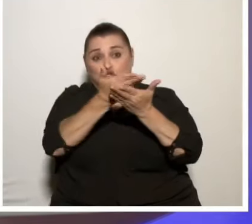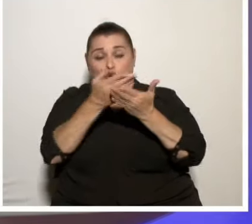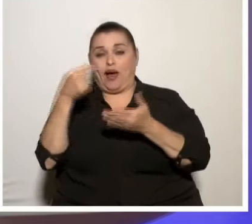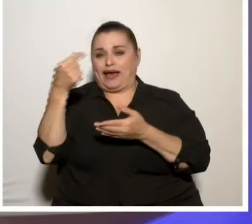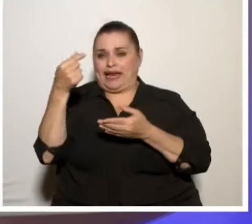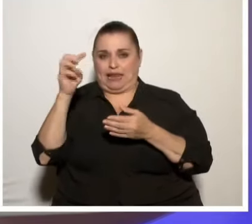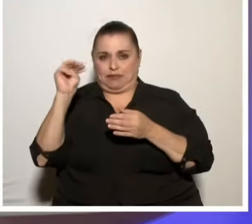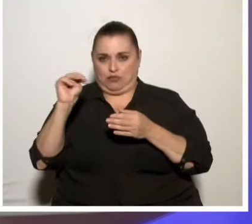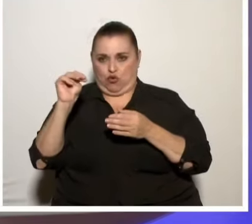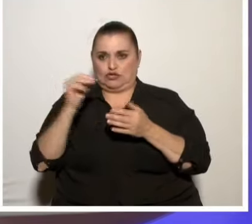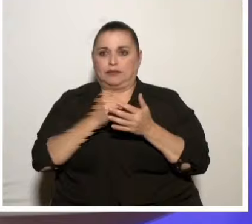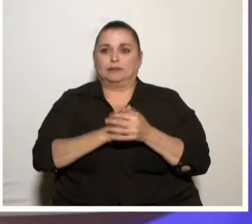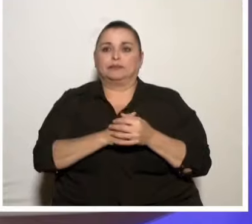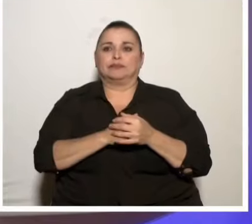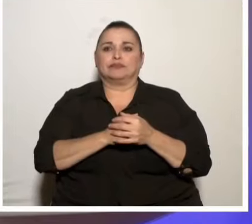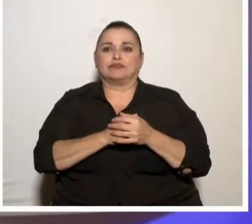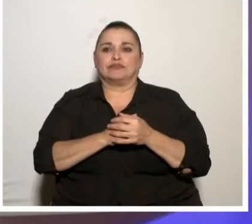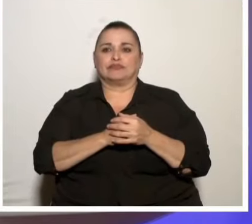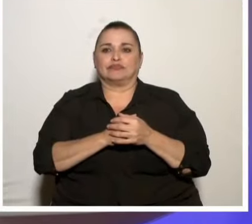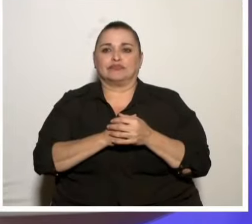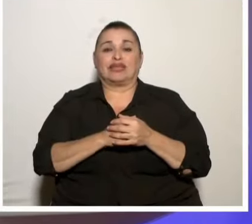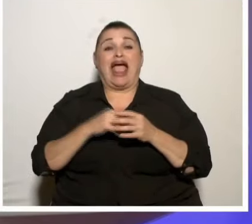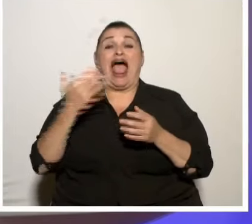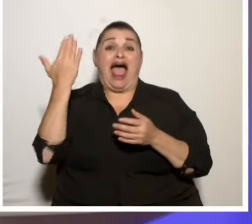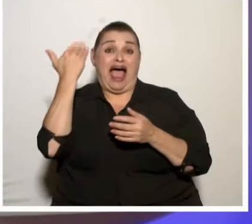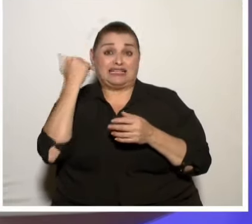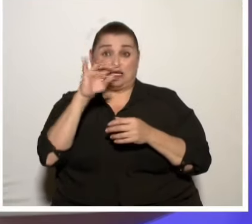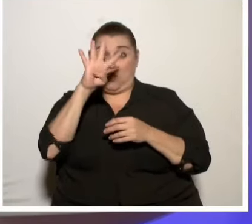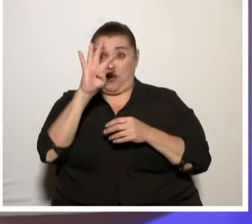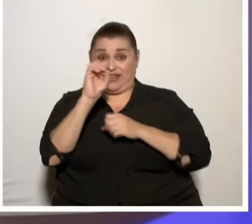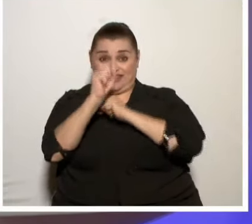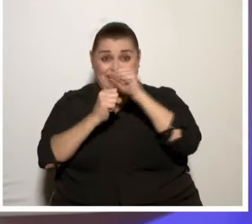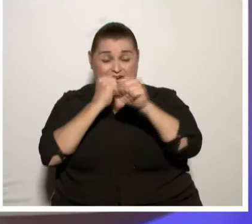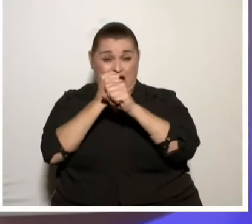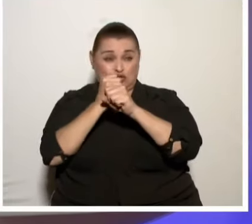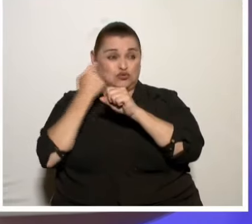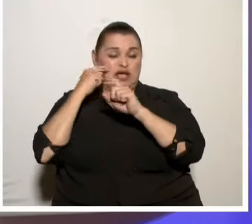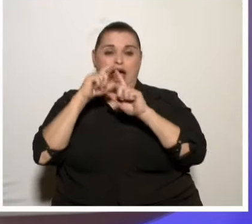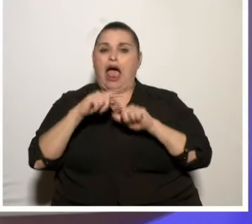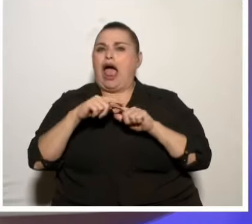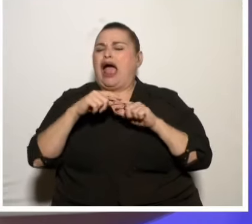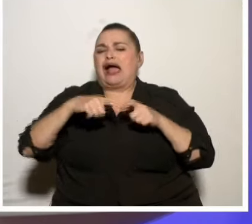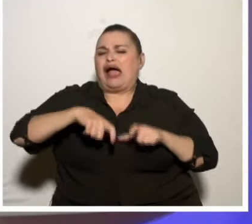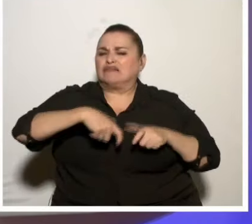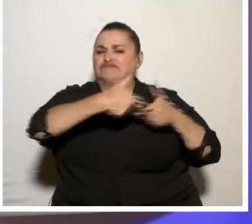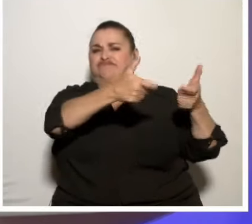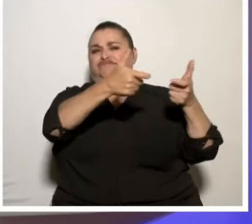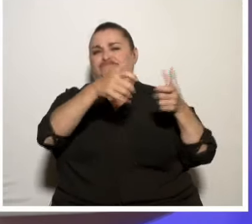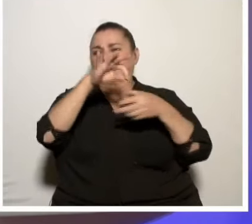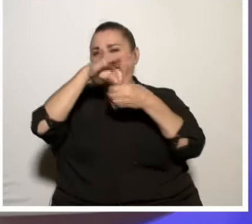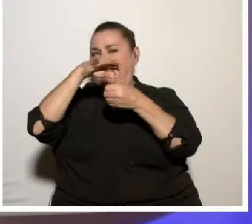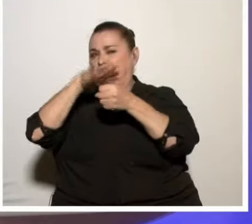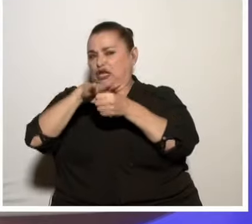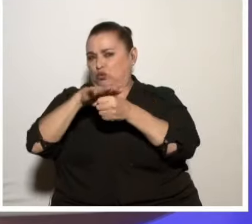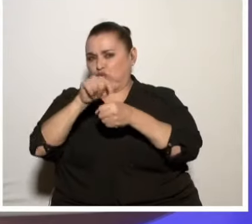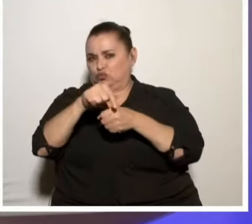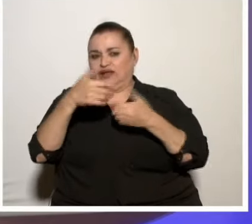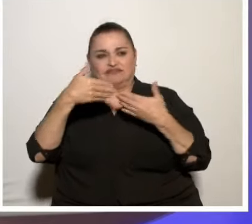Moya. Dice: hace 40 años han venido abandonando la agricultura y hoy en día